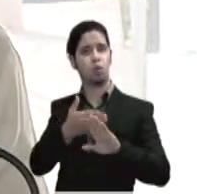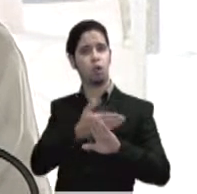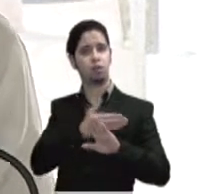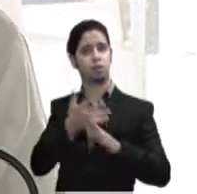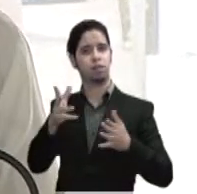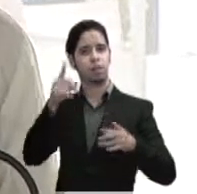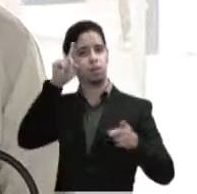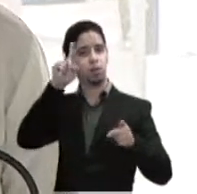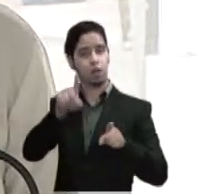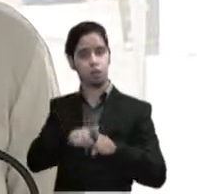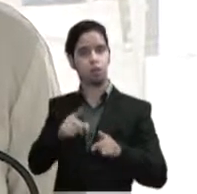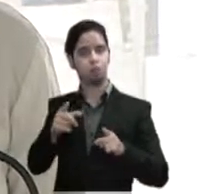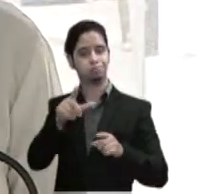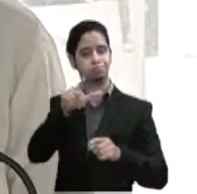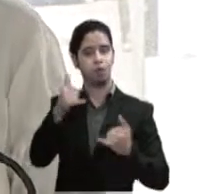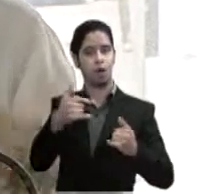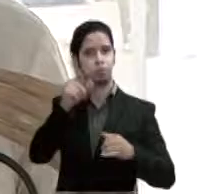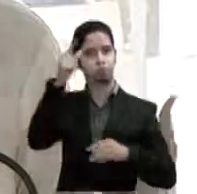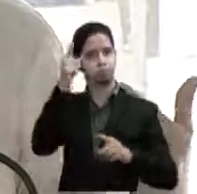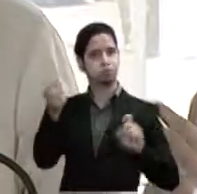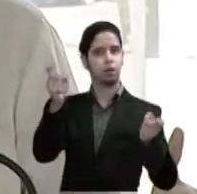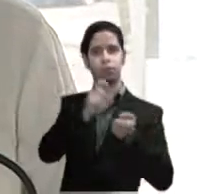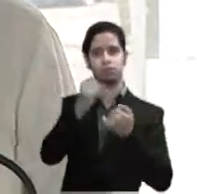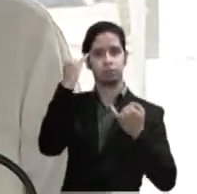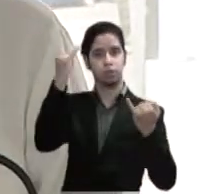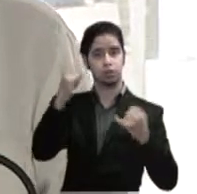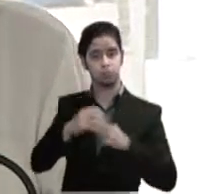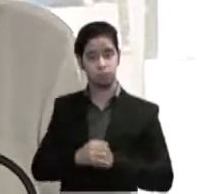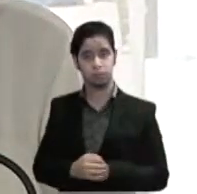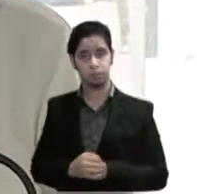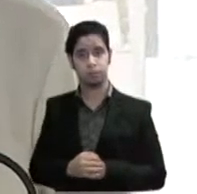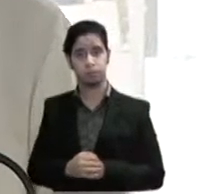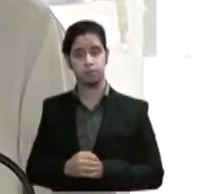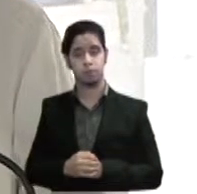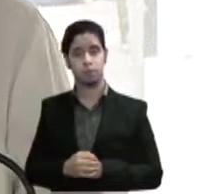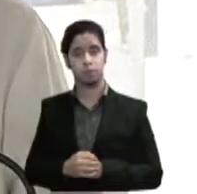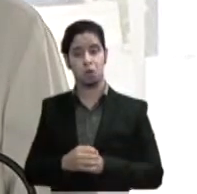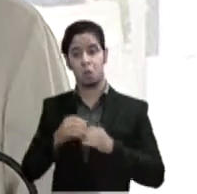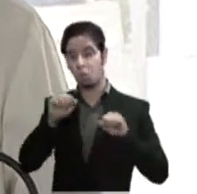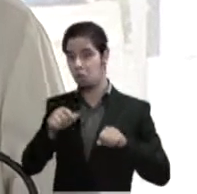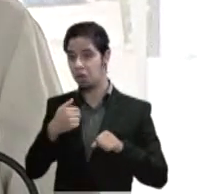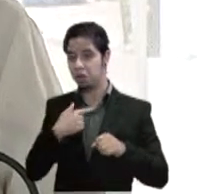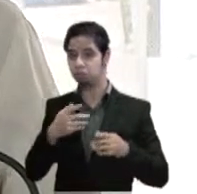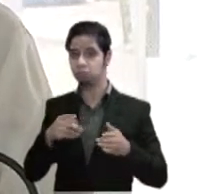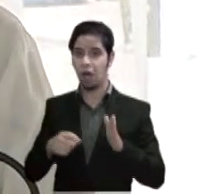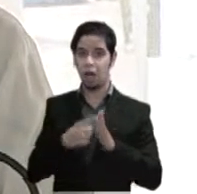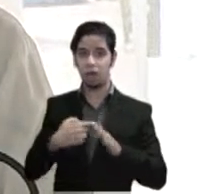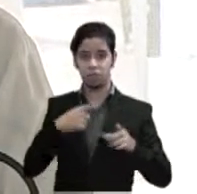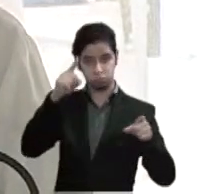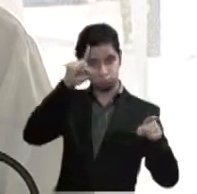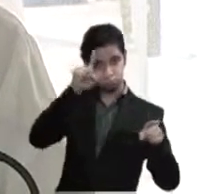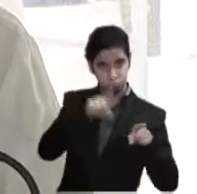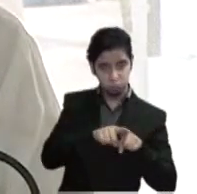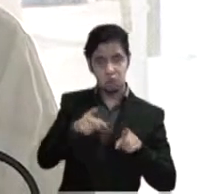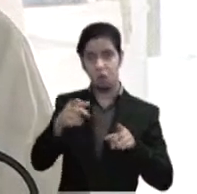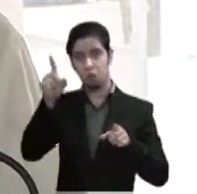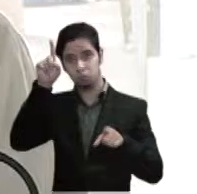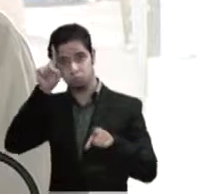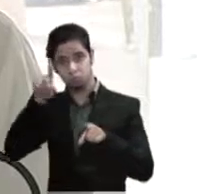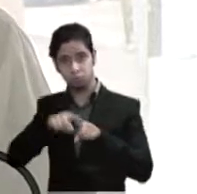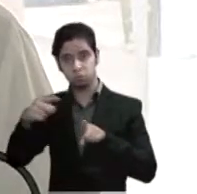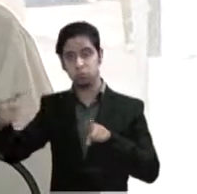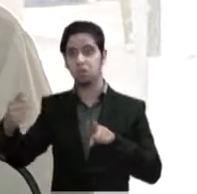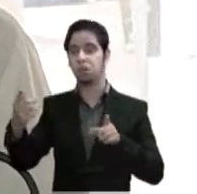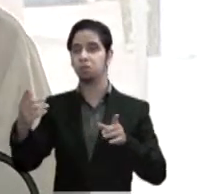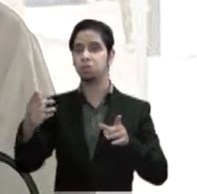principio. Ha aclarado que puede coincidir o puede diferir con el gobernador en torno a todo aquello que tenga que ver con los